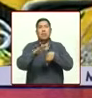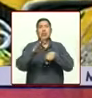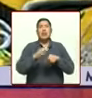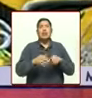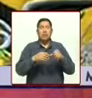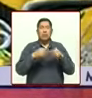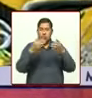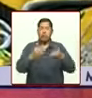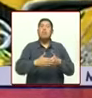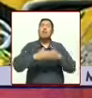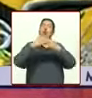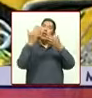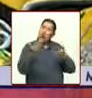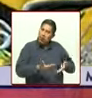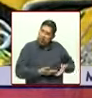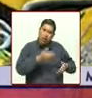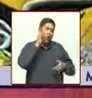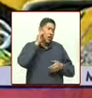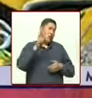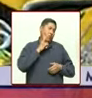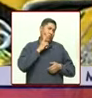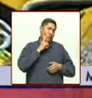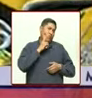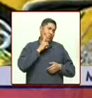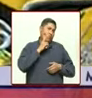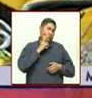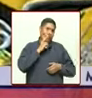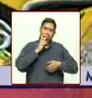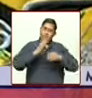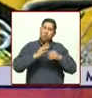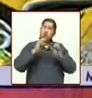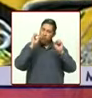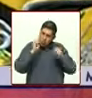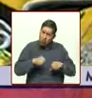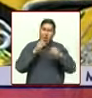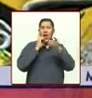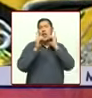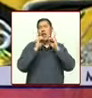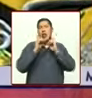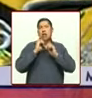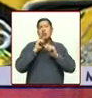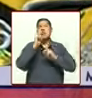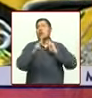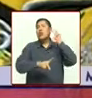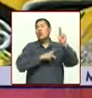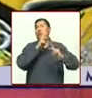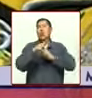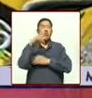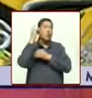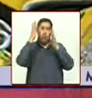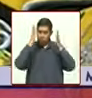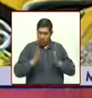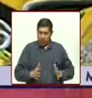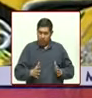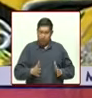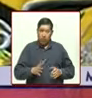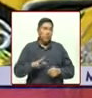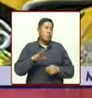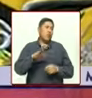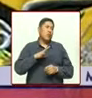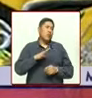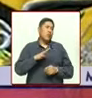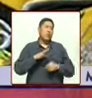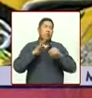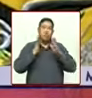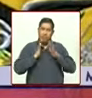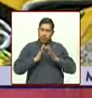Morales, invitándolo al diálogo porque la vida del pueblo boliviano es un bien sagrado que